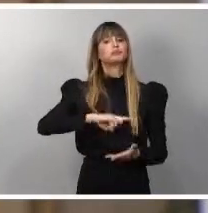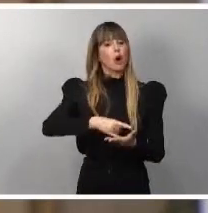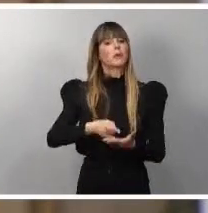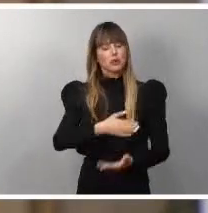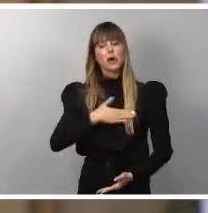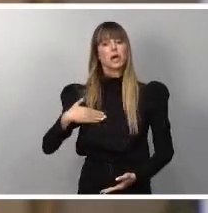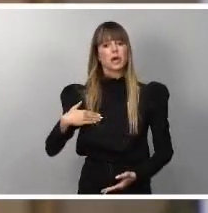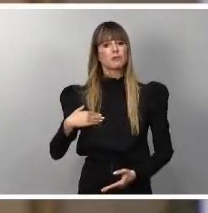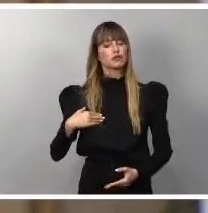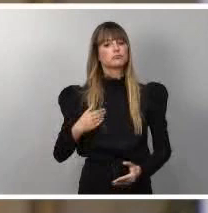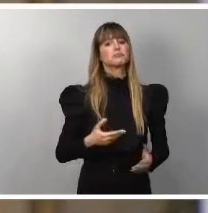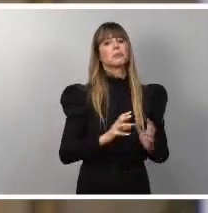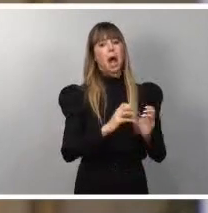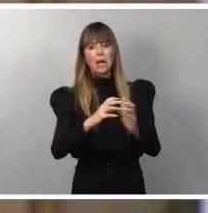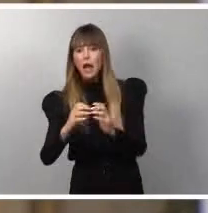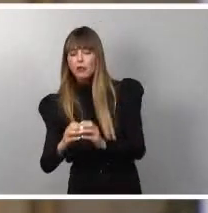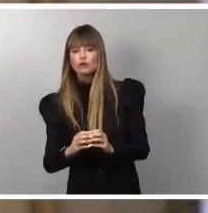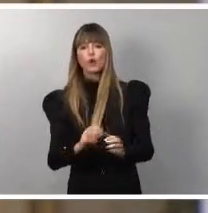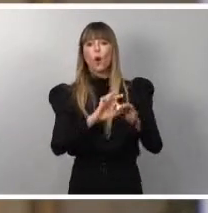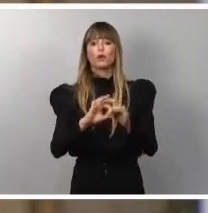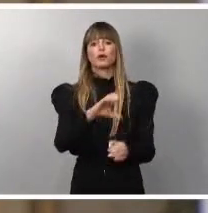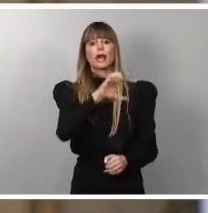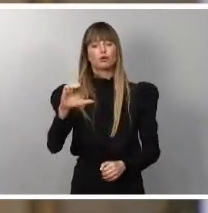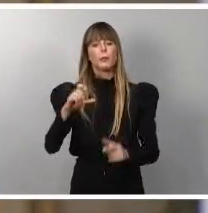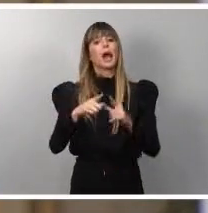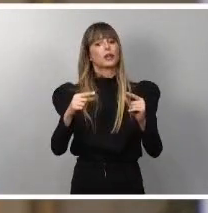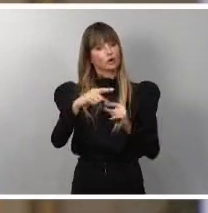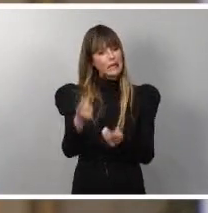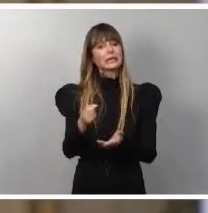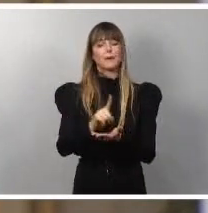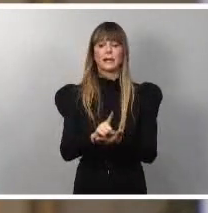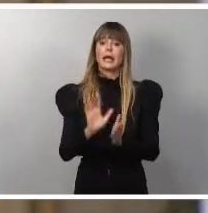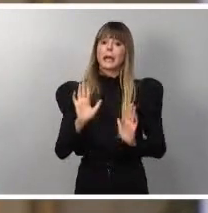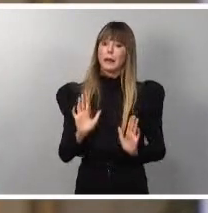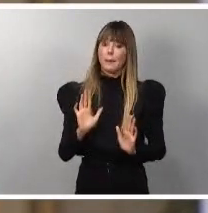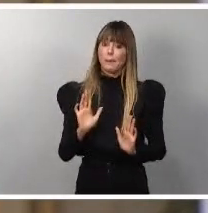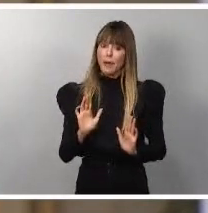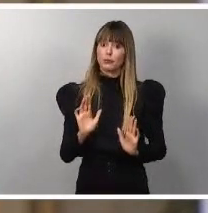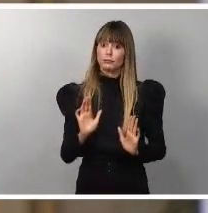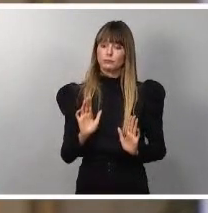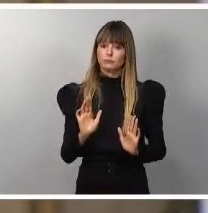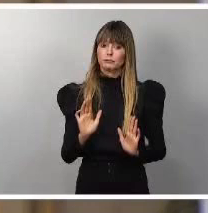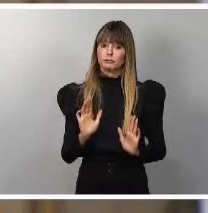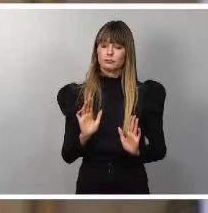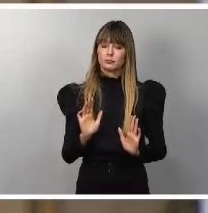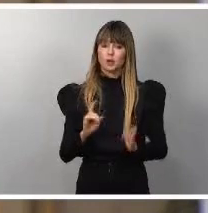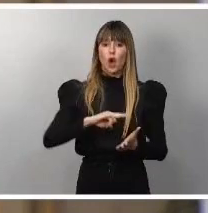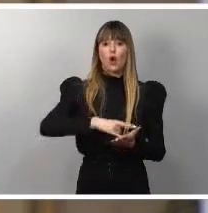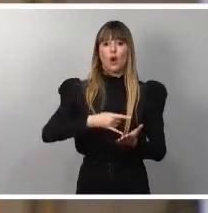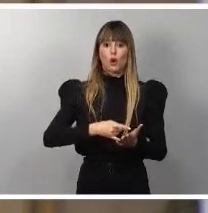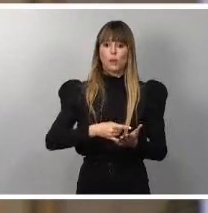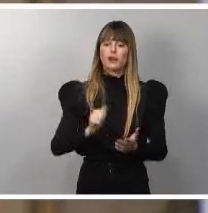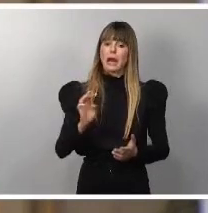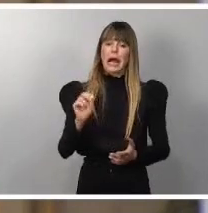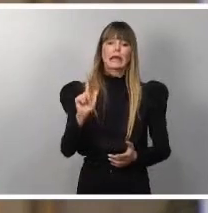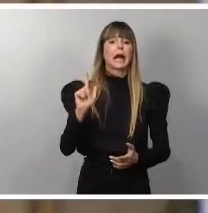parte de los aliados, tanto de la Unión Europea como de la OTAN, pero evidentemente no sobre el marco o en el marco de una operación como la operación